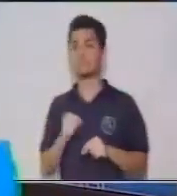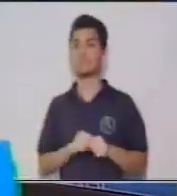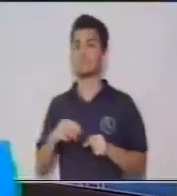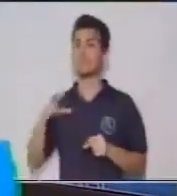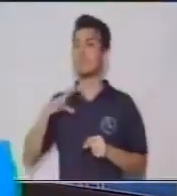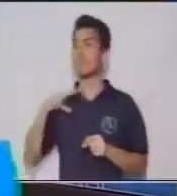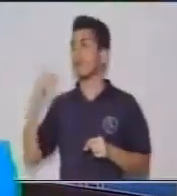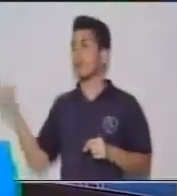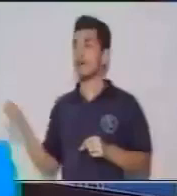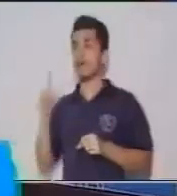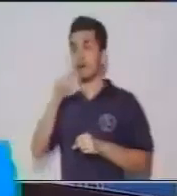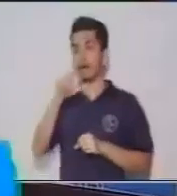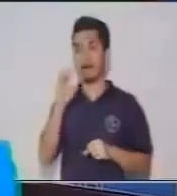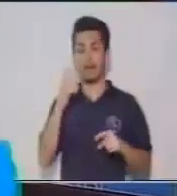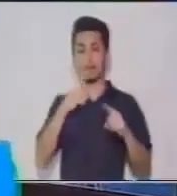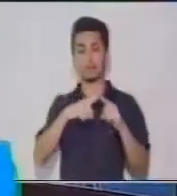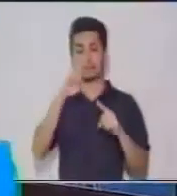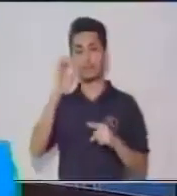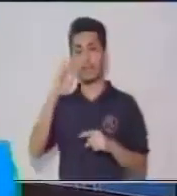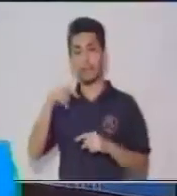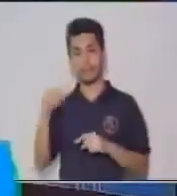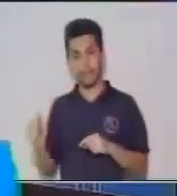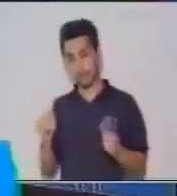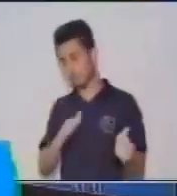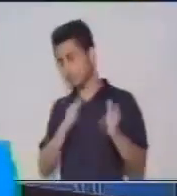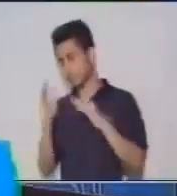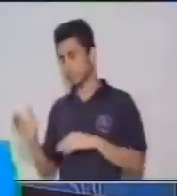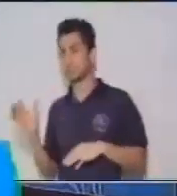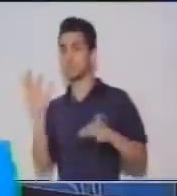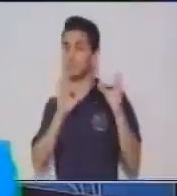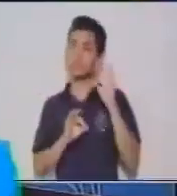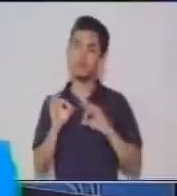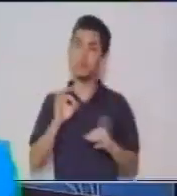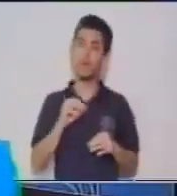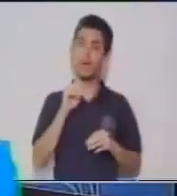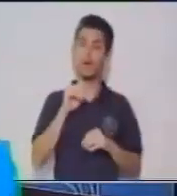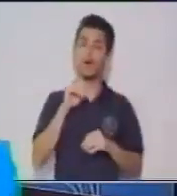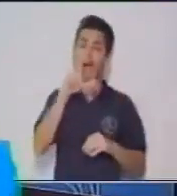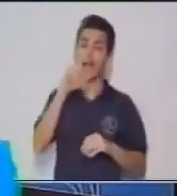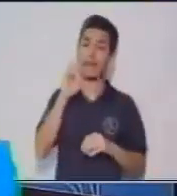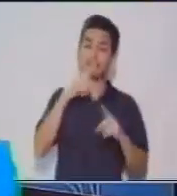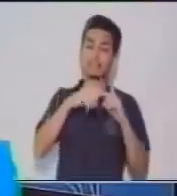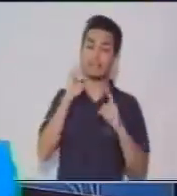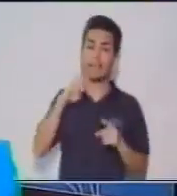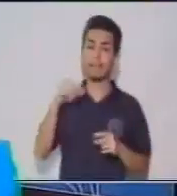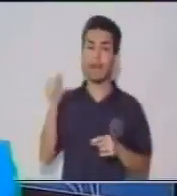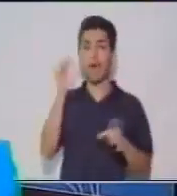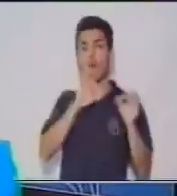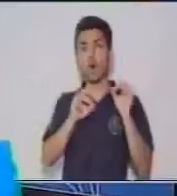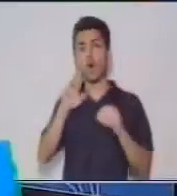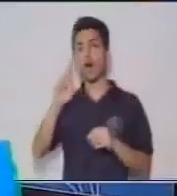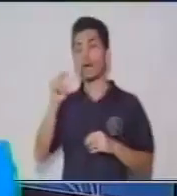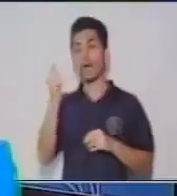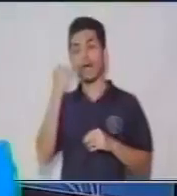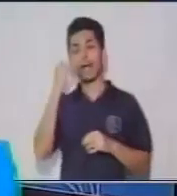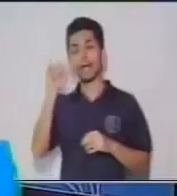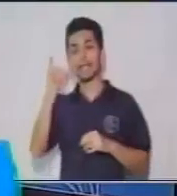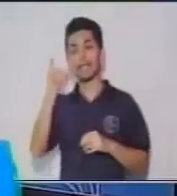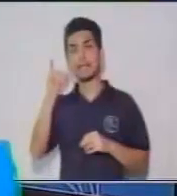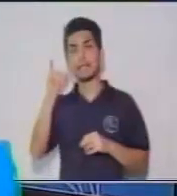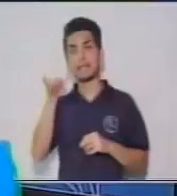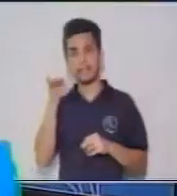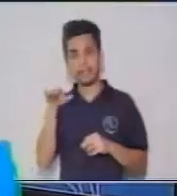los lexemas. El lexema o raíz, que nos dice que es la base principal de la palabra. Y